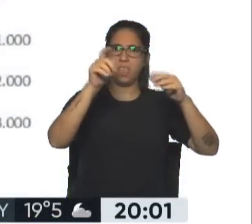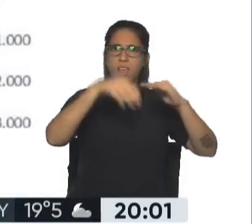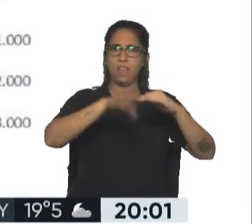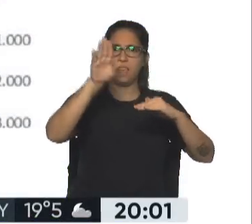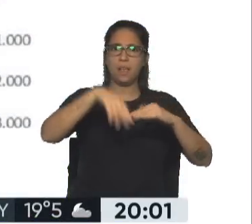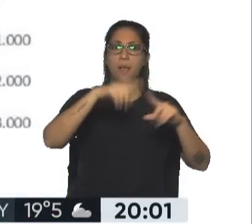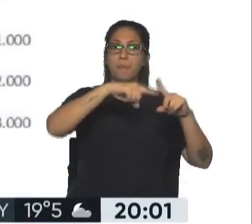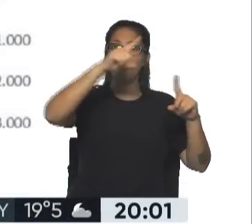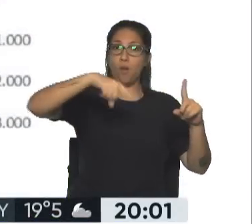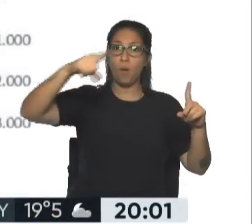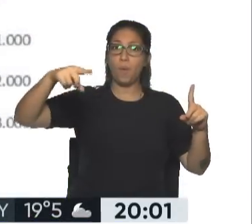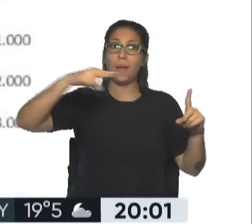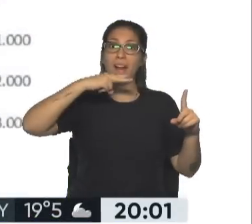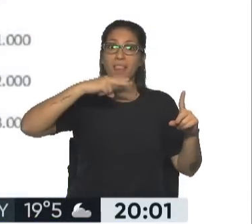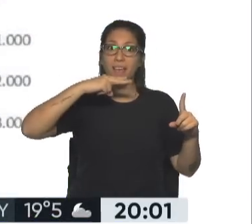El verde